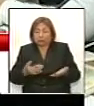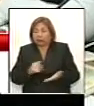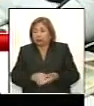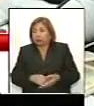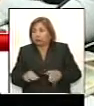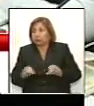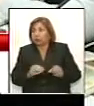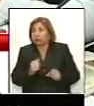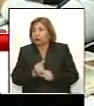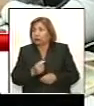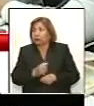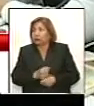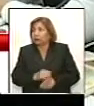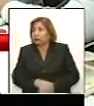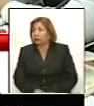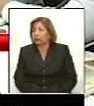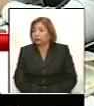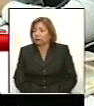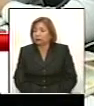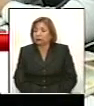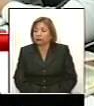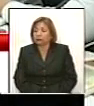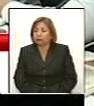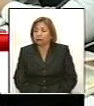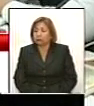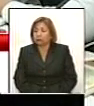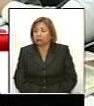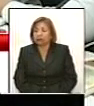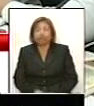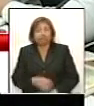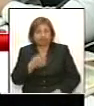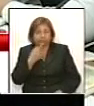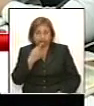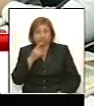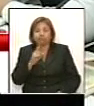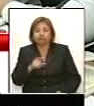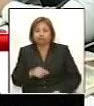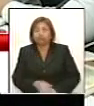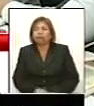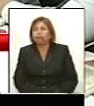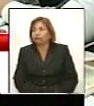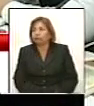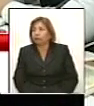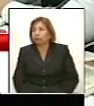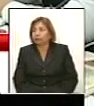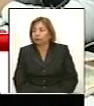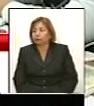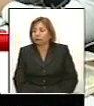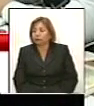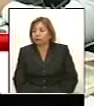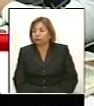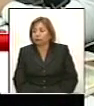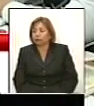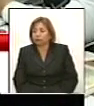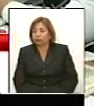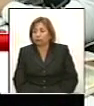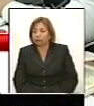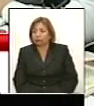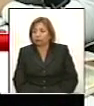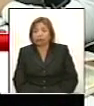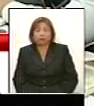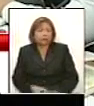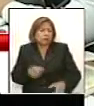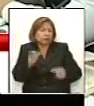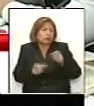realizar, porque acá no lo realizamos, ¿no? Eso es Y aparte que los